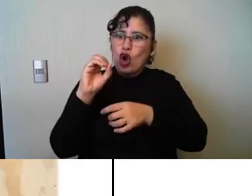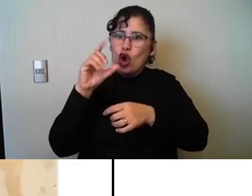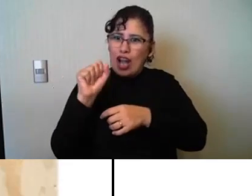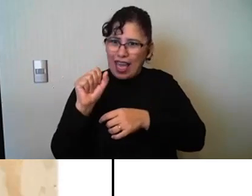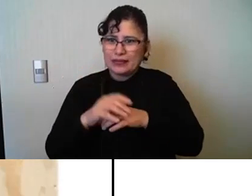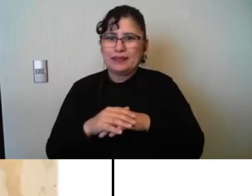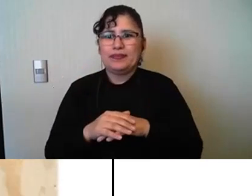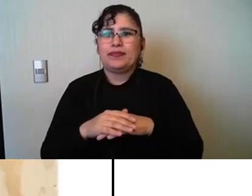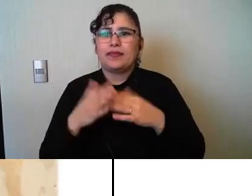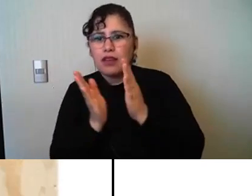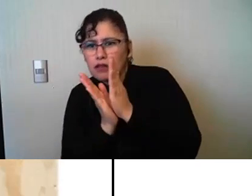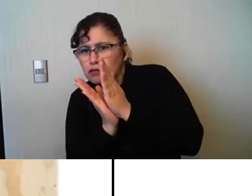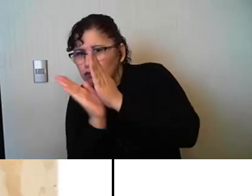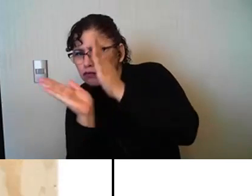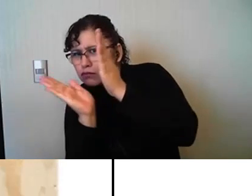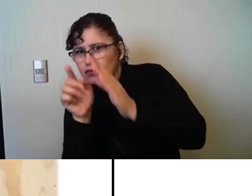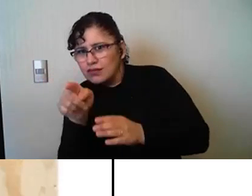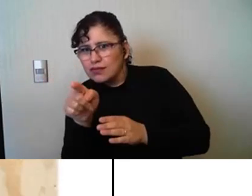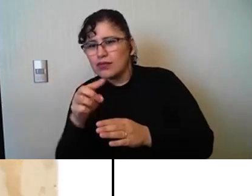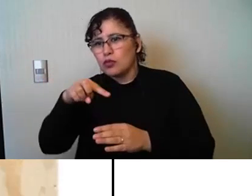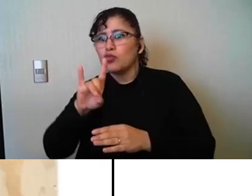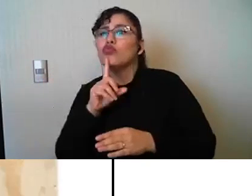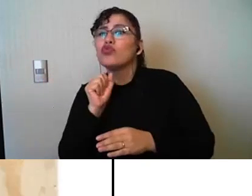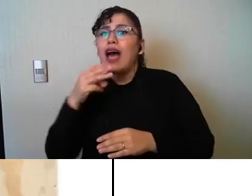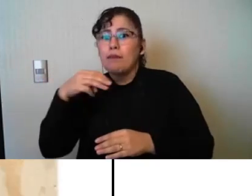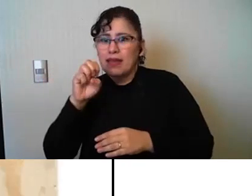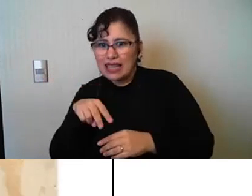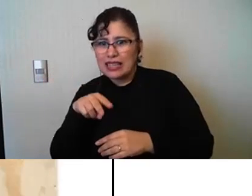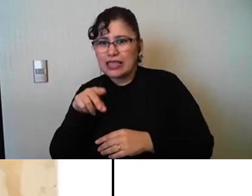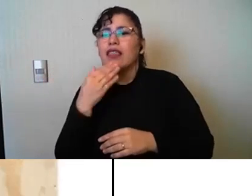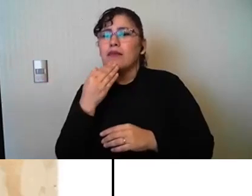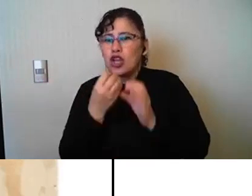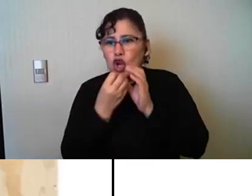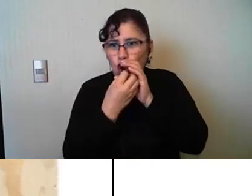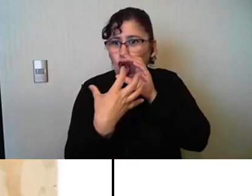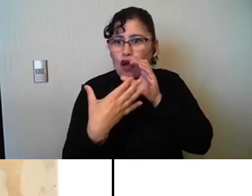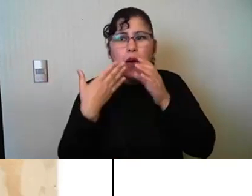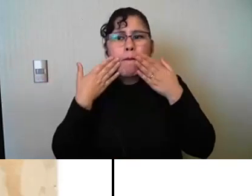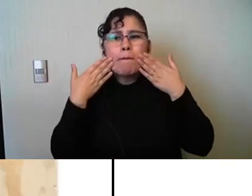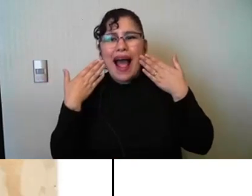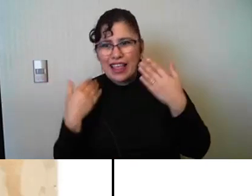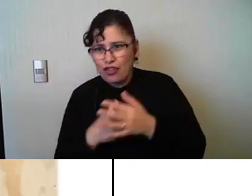núcleo completo del putamen y los globos pálidos.